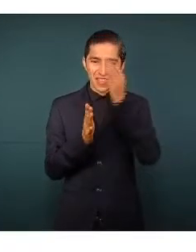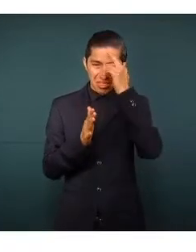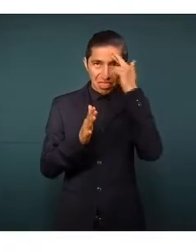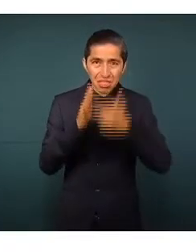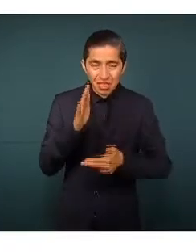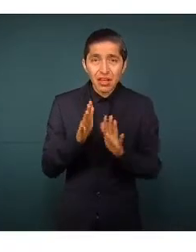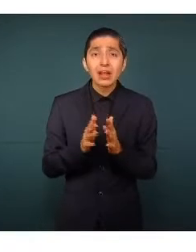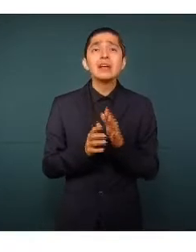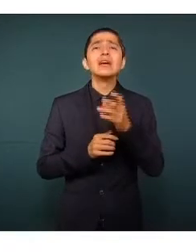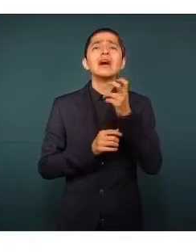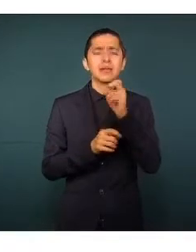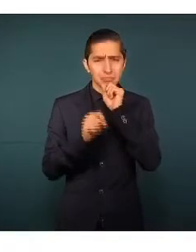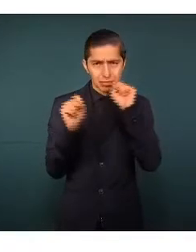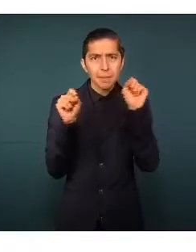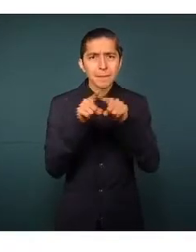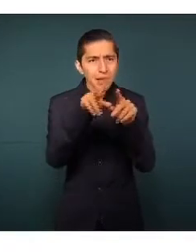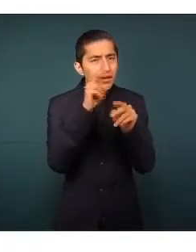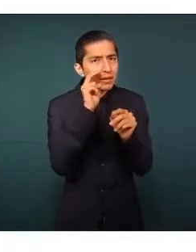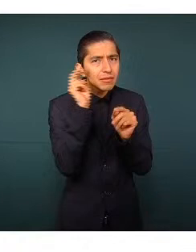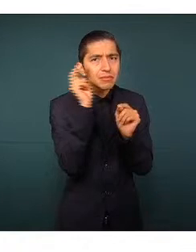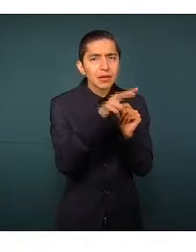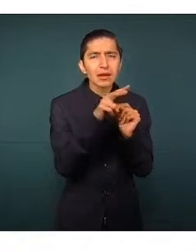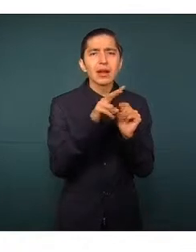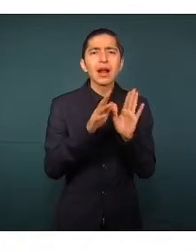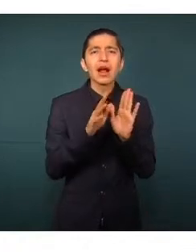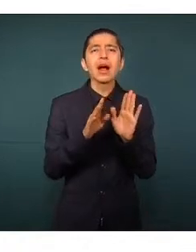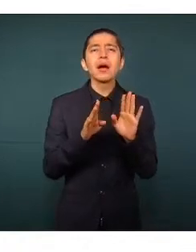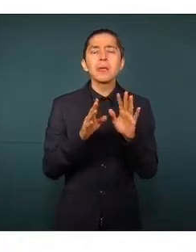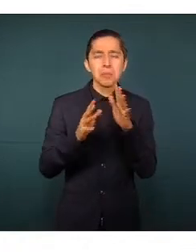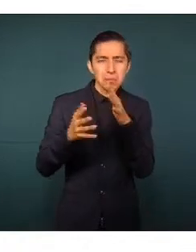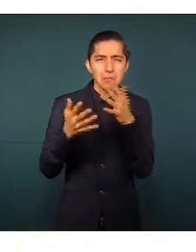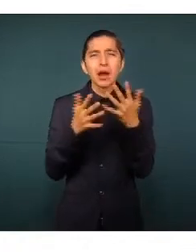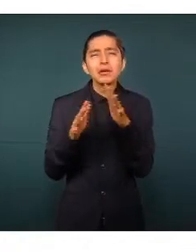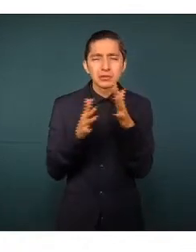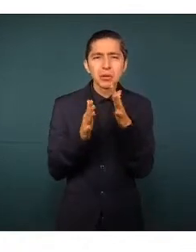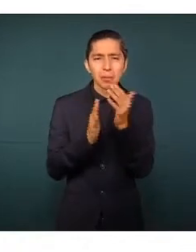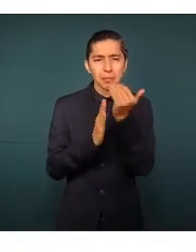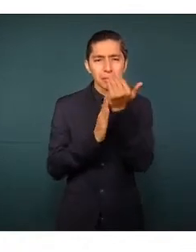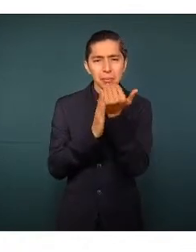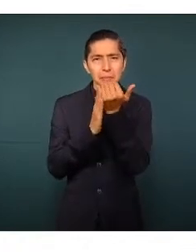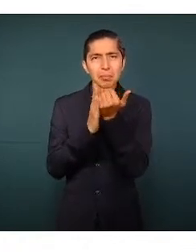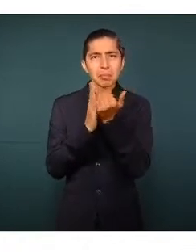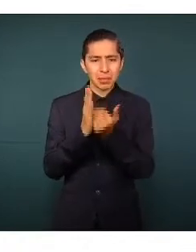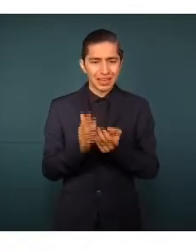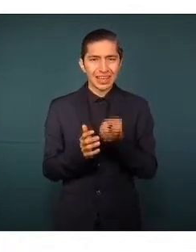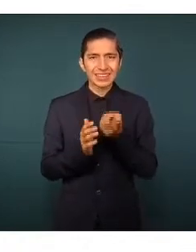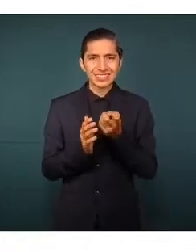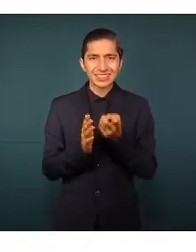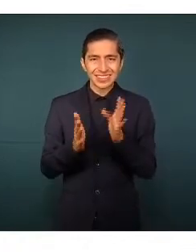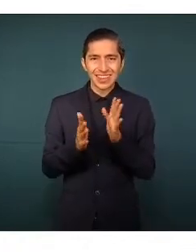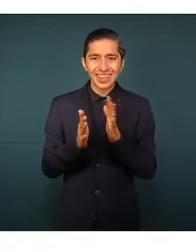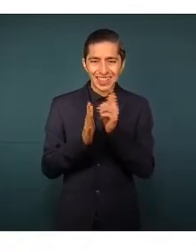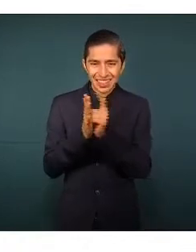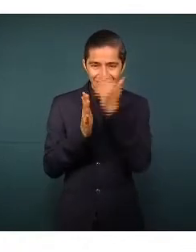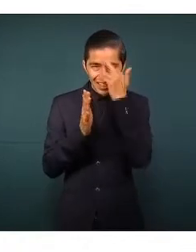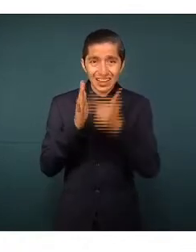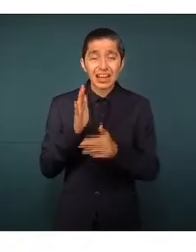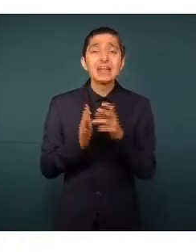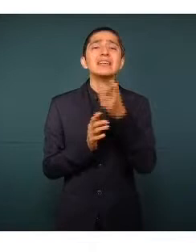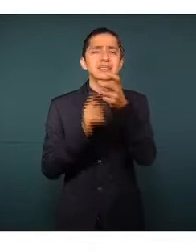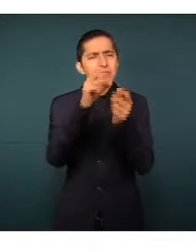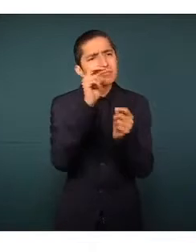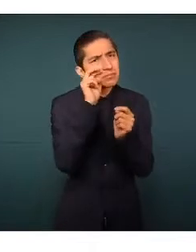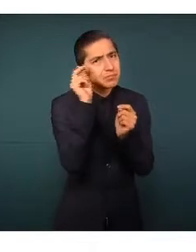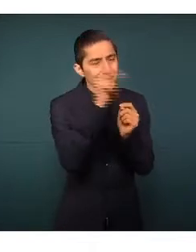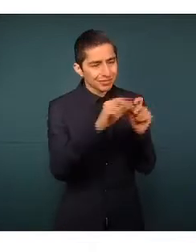también se identifica una ligera tendencia a la baja en estos delitos. Aquí lo podemos observar en